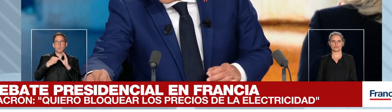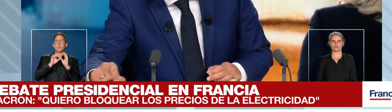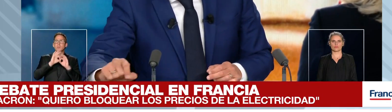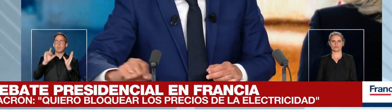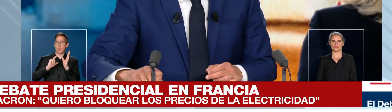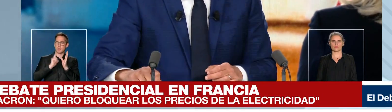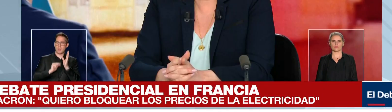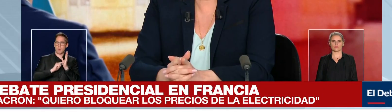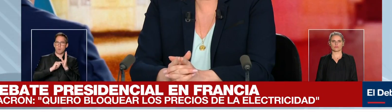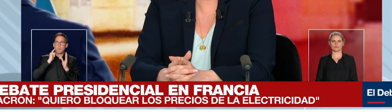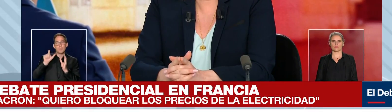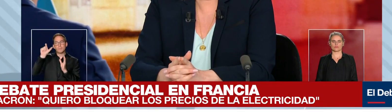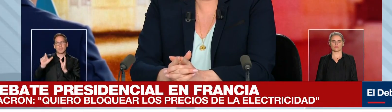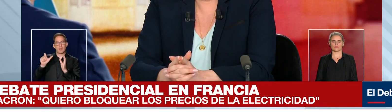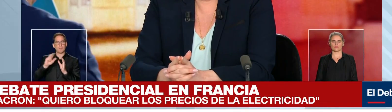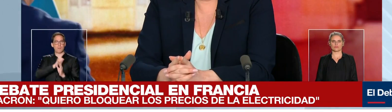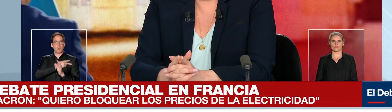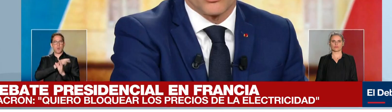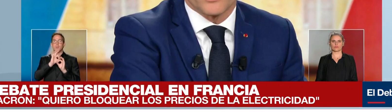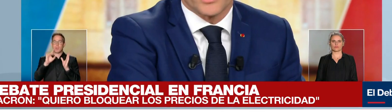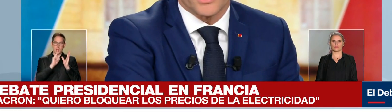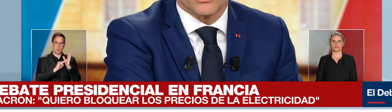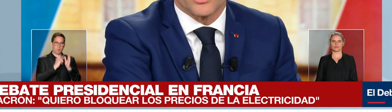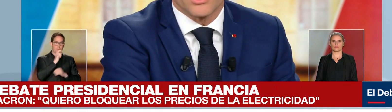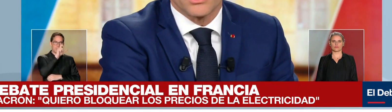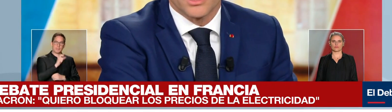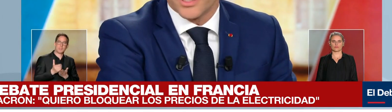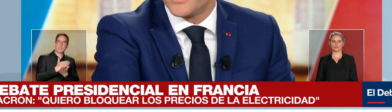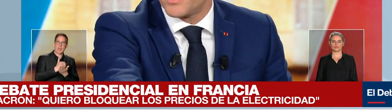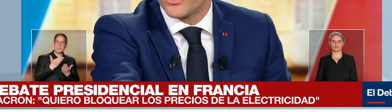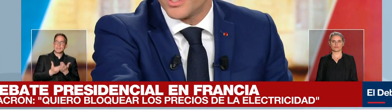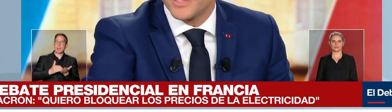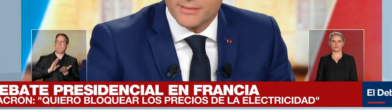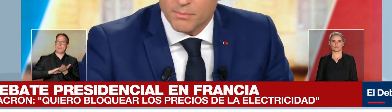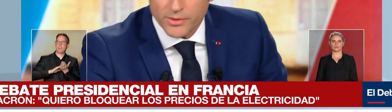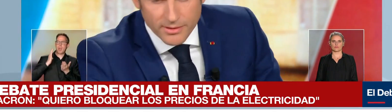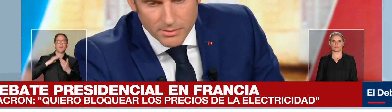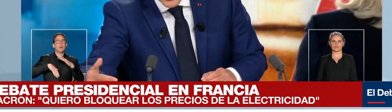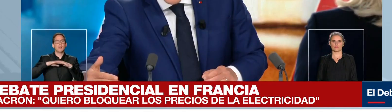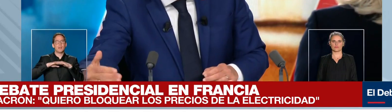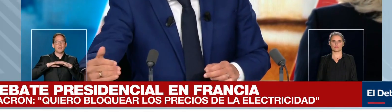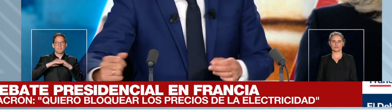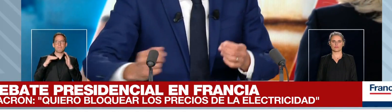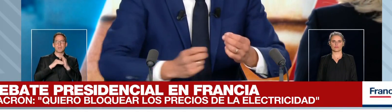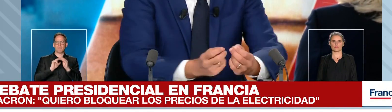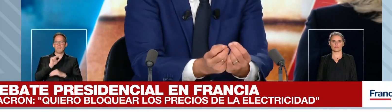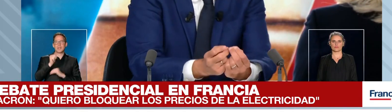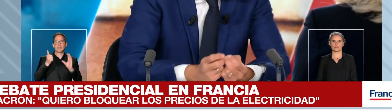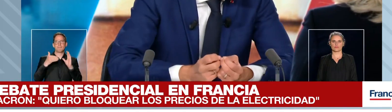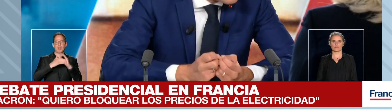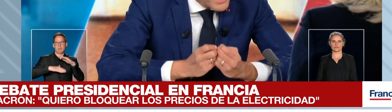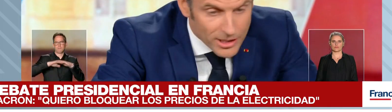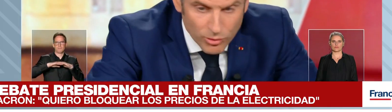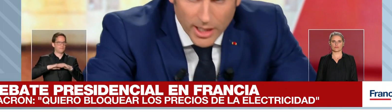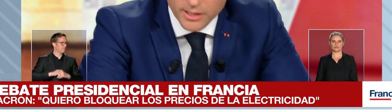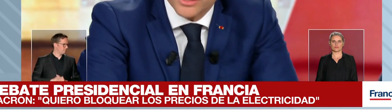será llevada a 6.000 euros sin impuestos para los asalariados. Es una prima que creamos hace 3 años y